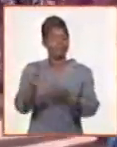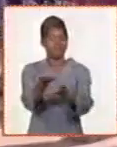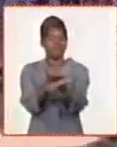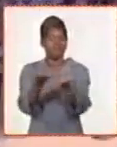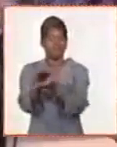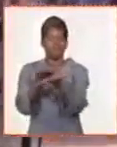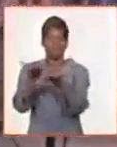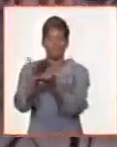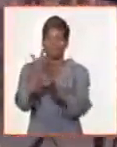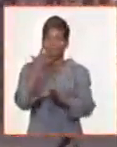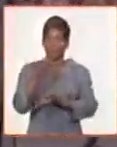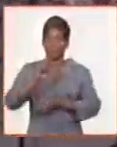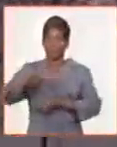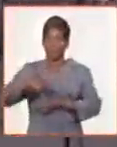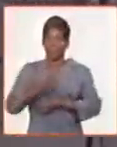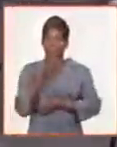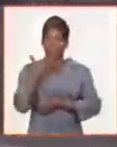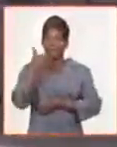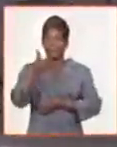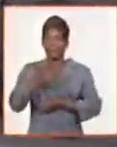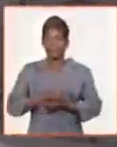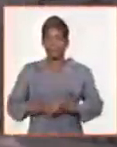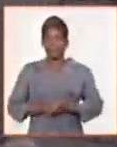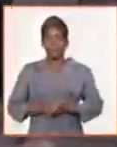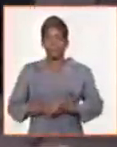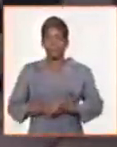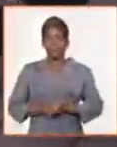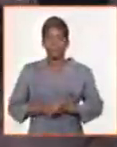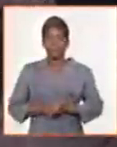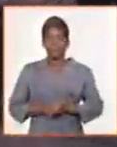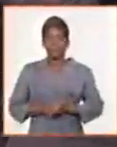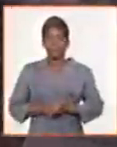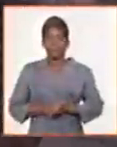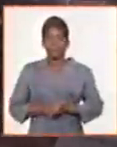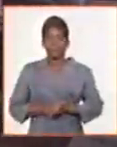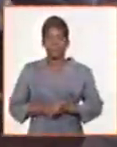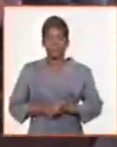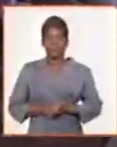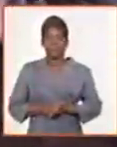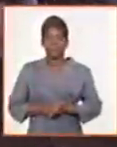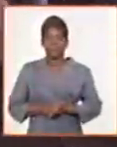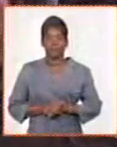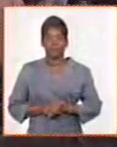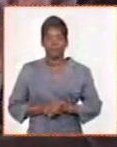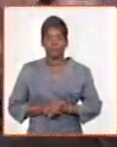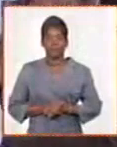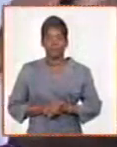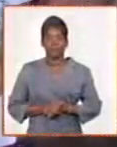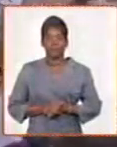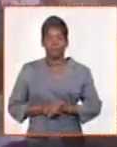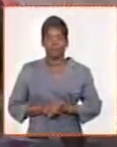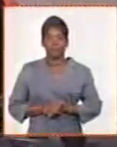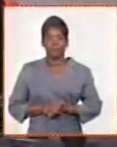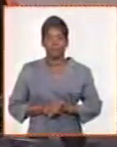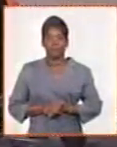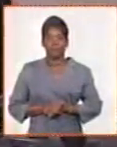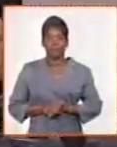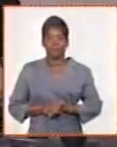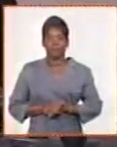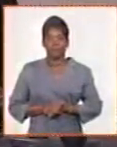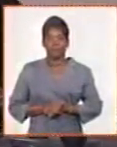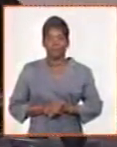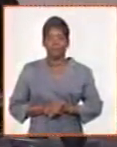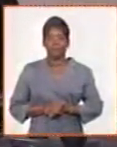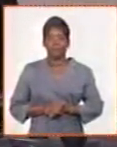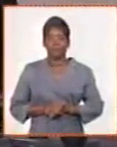los artistas. Jenny Fleites, Sistema Informativo de la Televisión Cubana. Bueno, ya